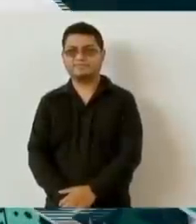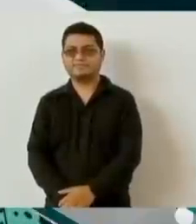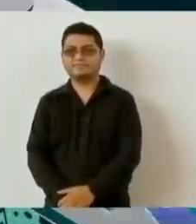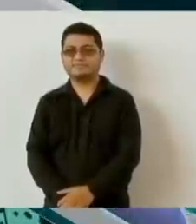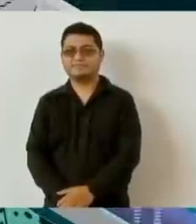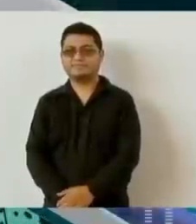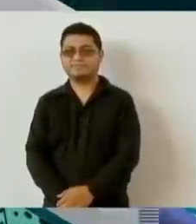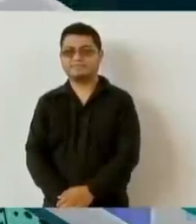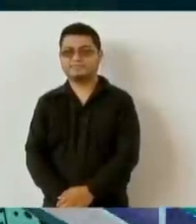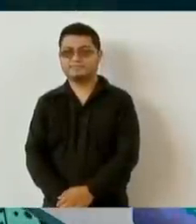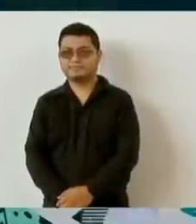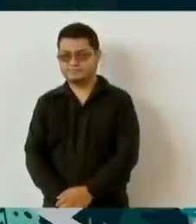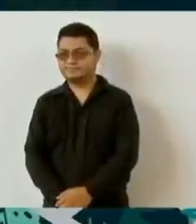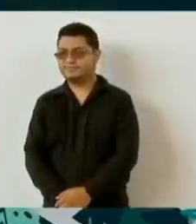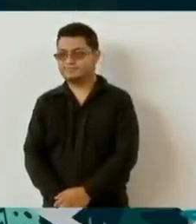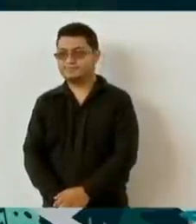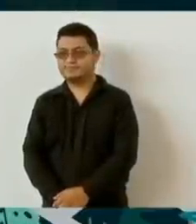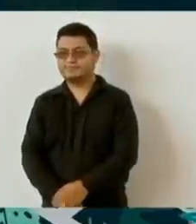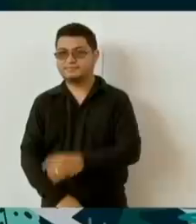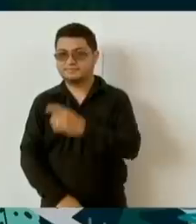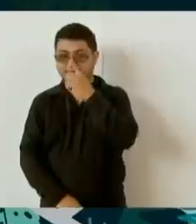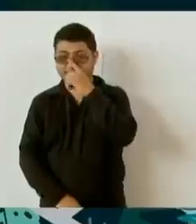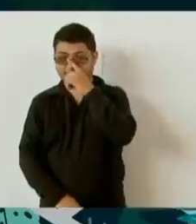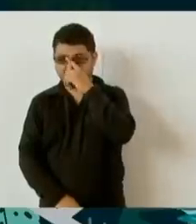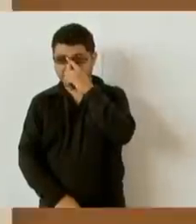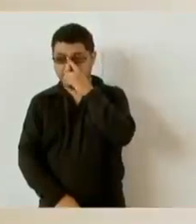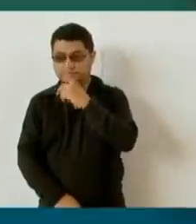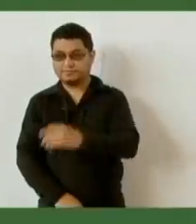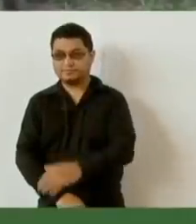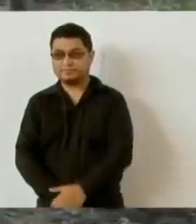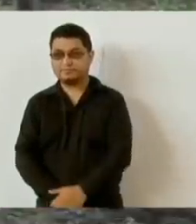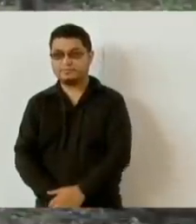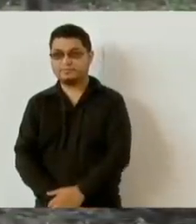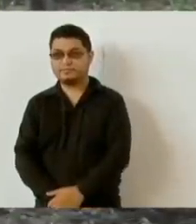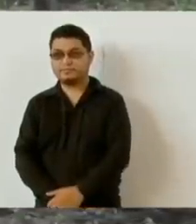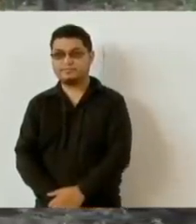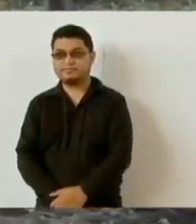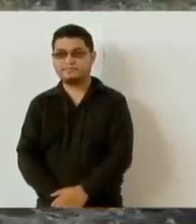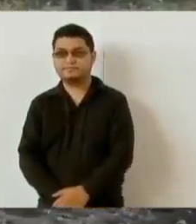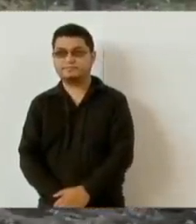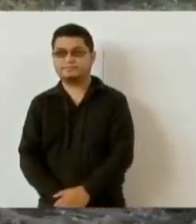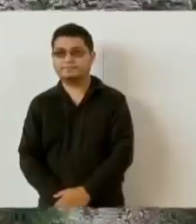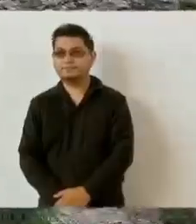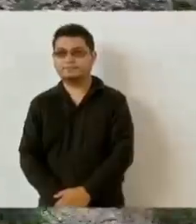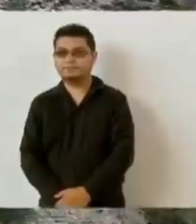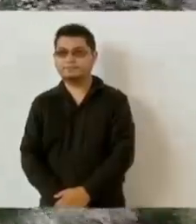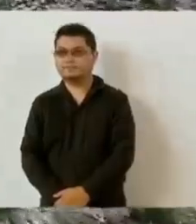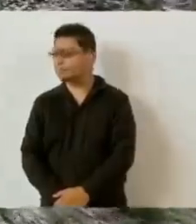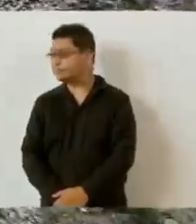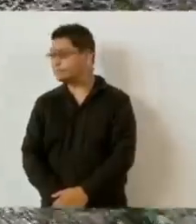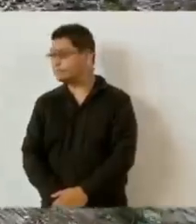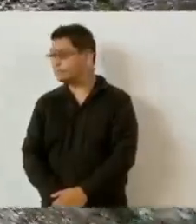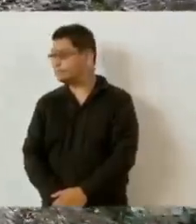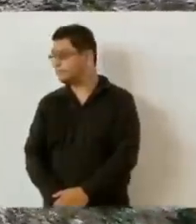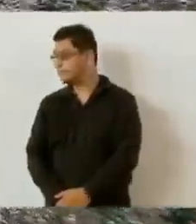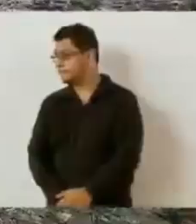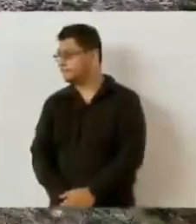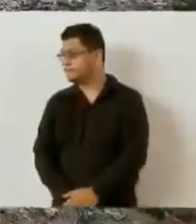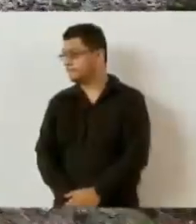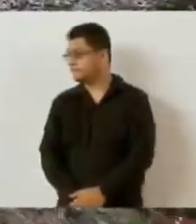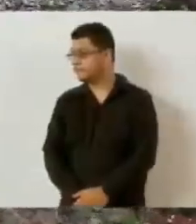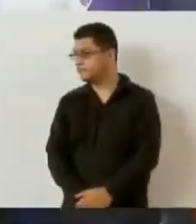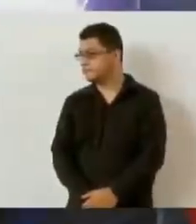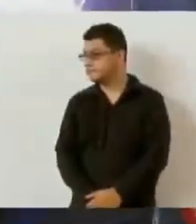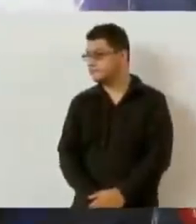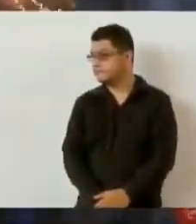Avances de obra. Tramo 2. Escárcega, Calquiní. El Tren Maya avanza. Avanzamos con el desmantelamiento de